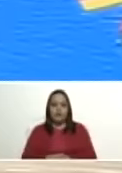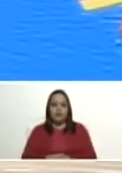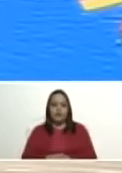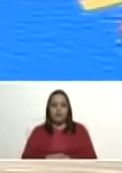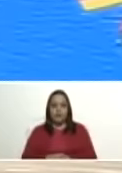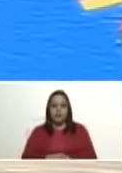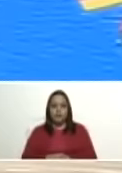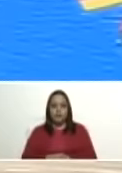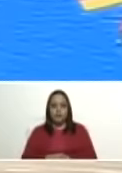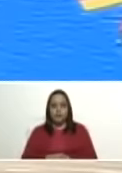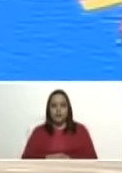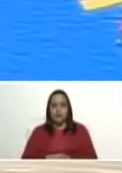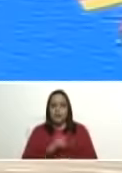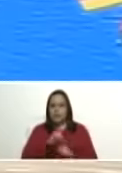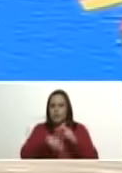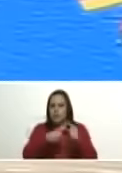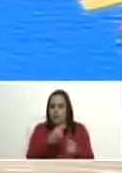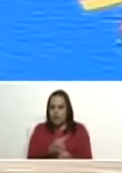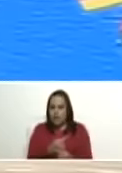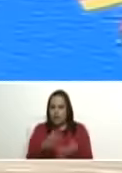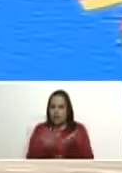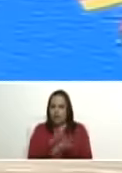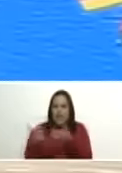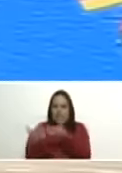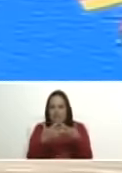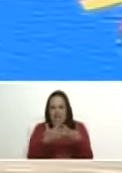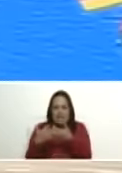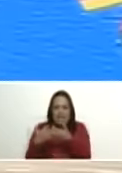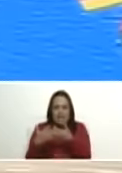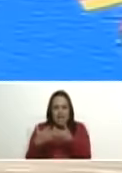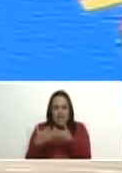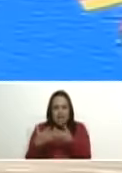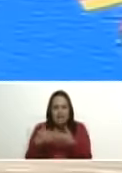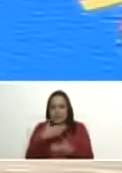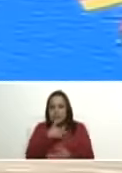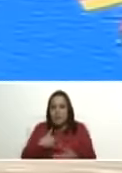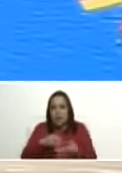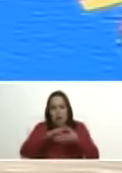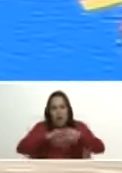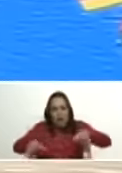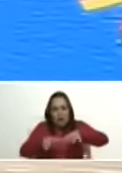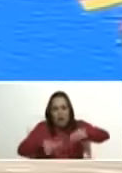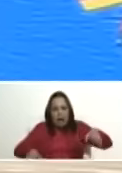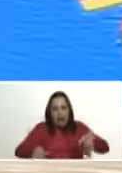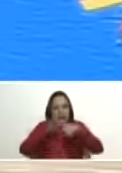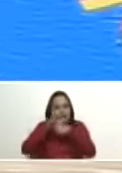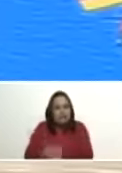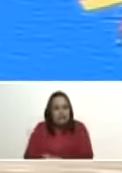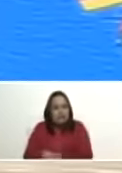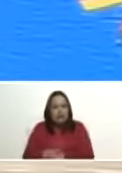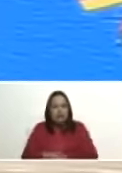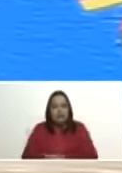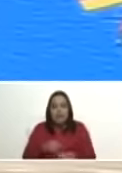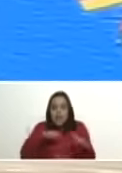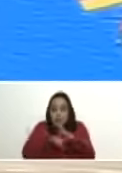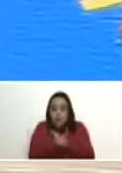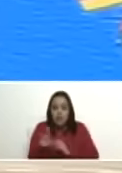luego de las guerras intestinas, caudillistas, oligárquicas, terratenientes, internas.